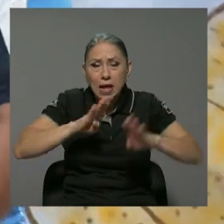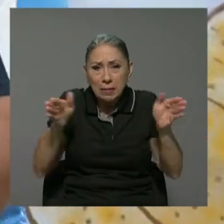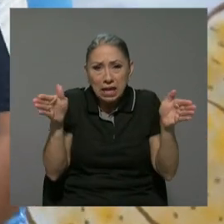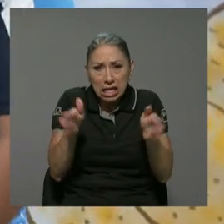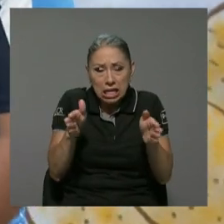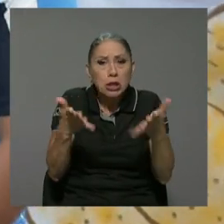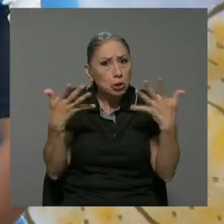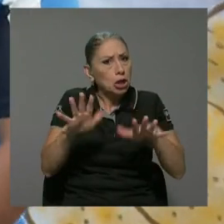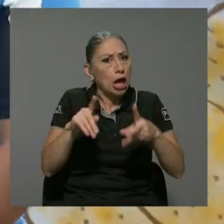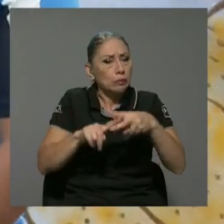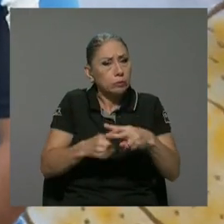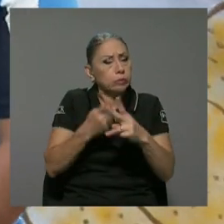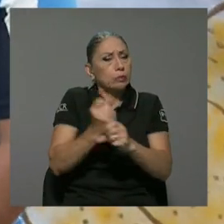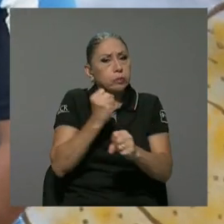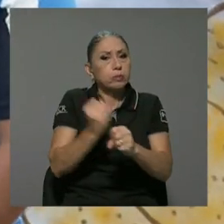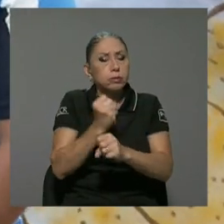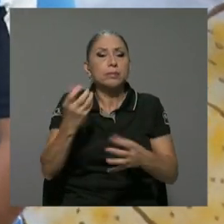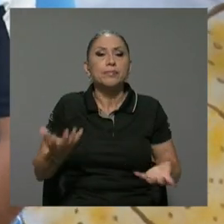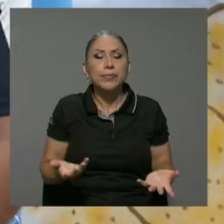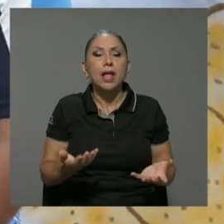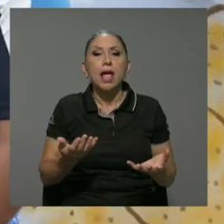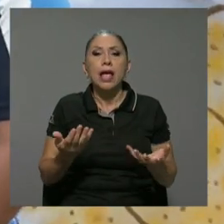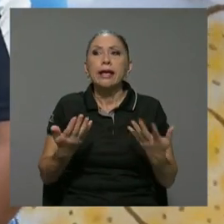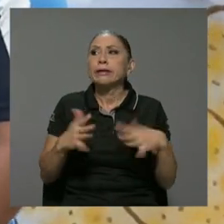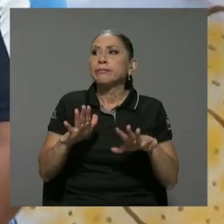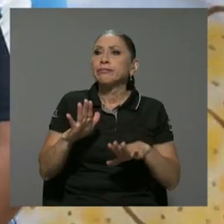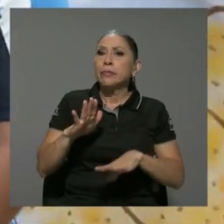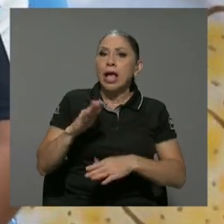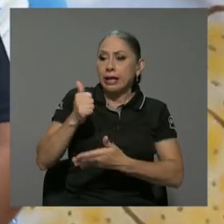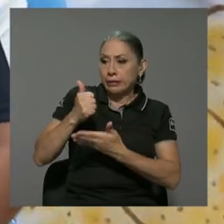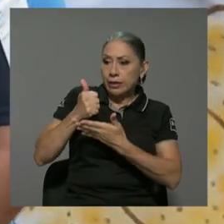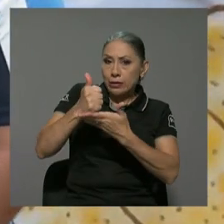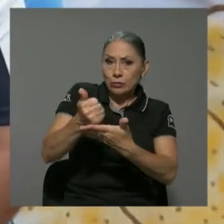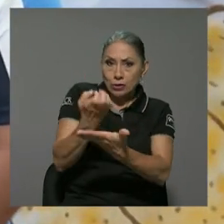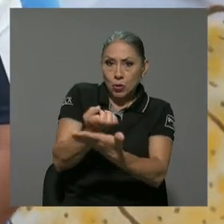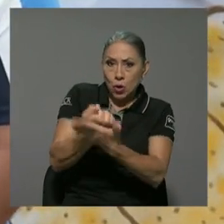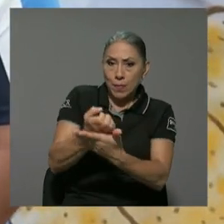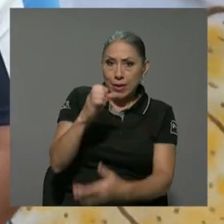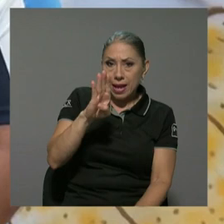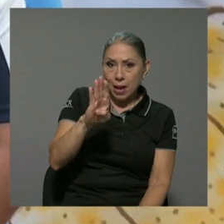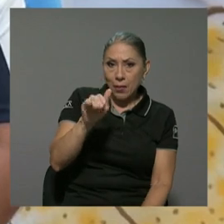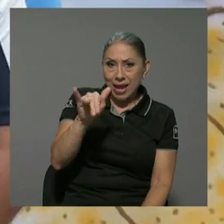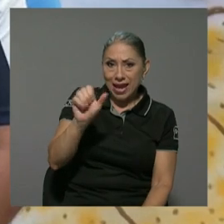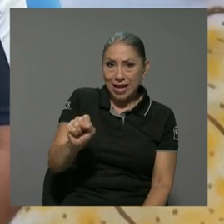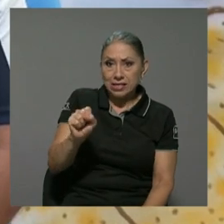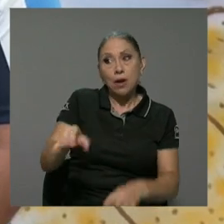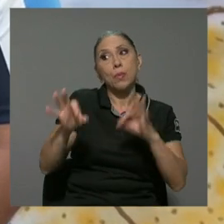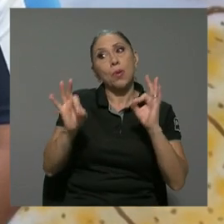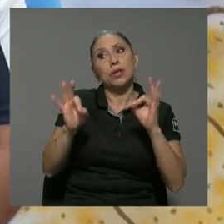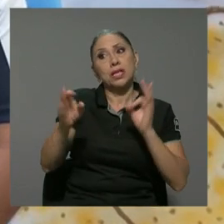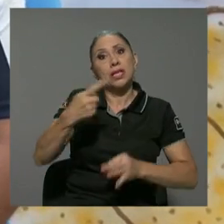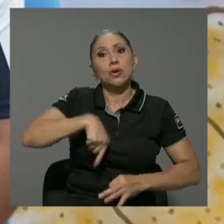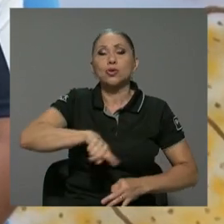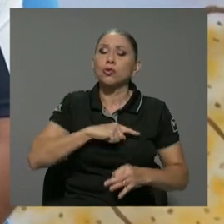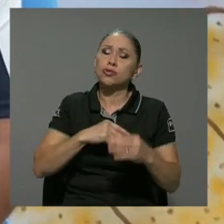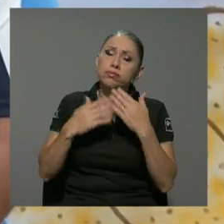funciona. En cuanto a becas, por dicha somos una sede agradecida. Cerca